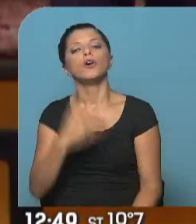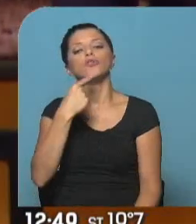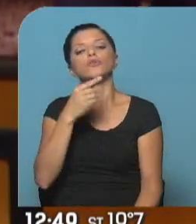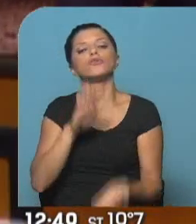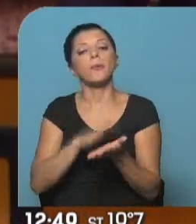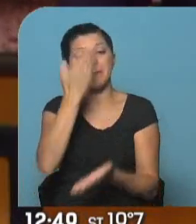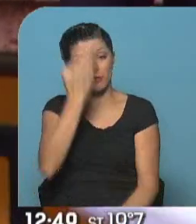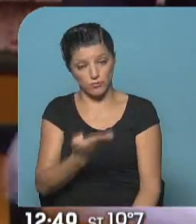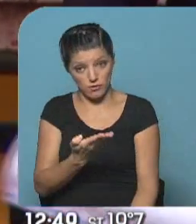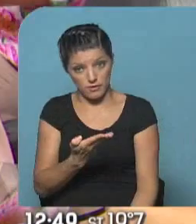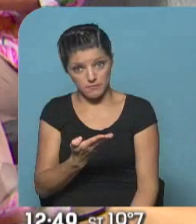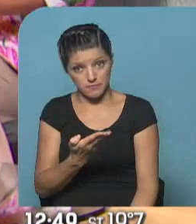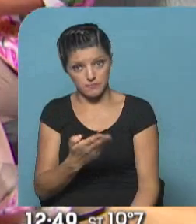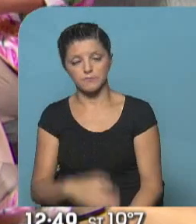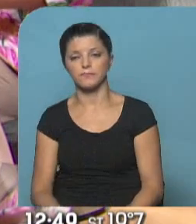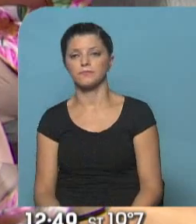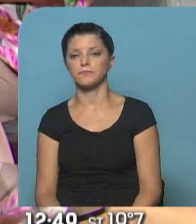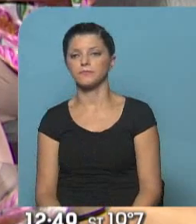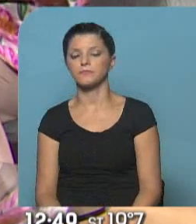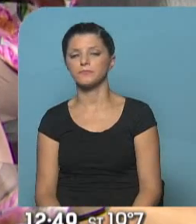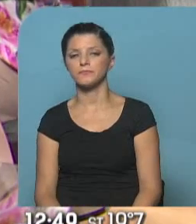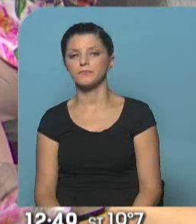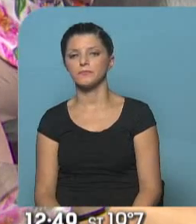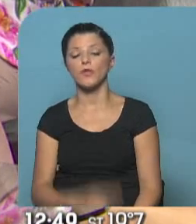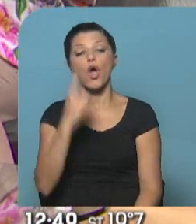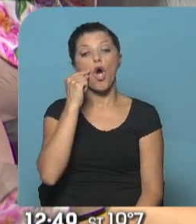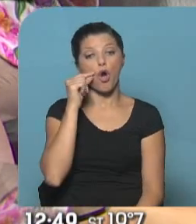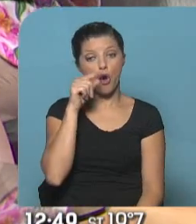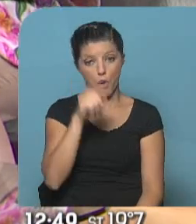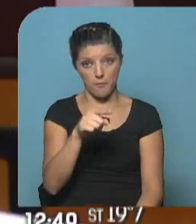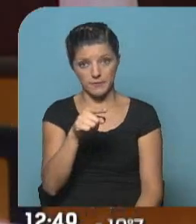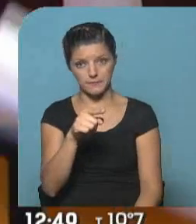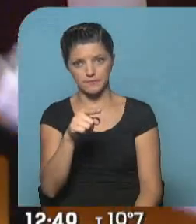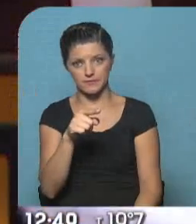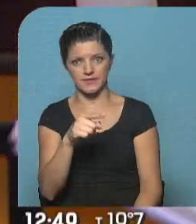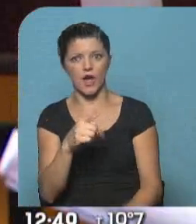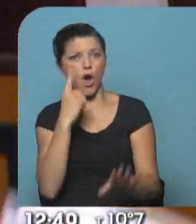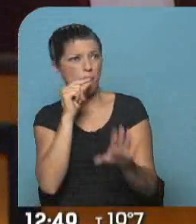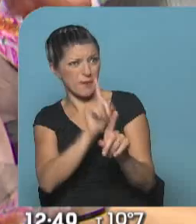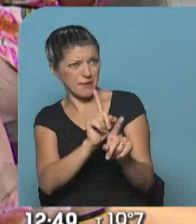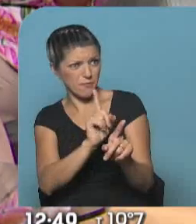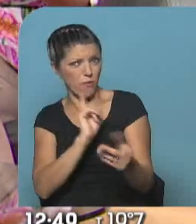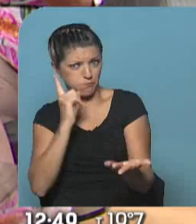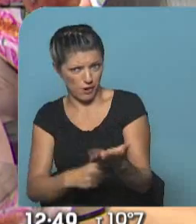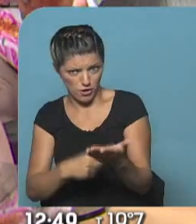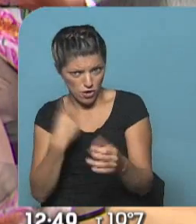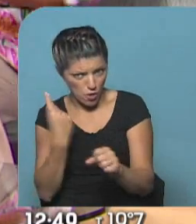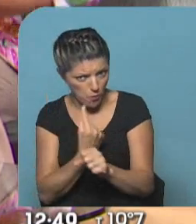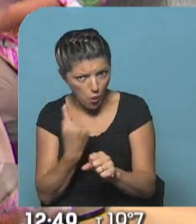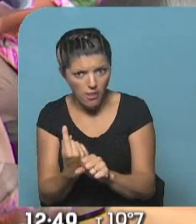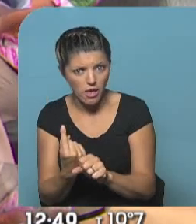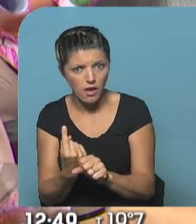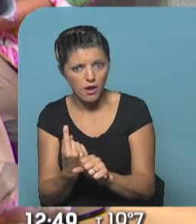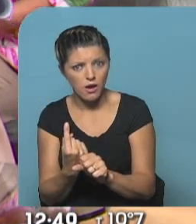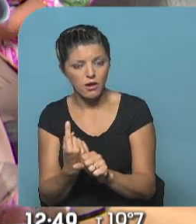porque algo que estaba leyendo y me gustaría que me explicaras es que la decisión no la puede tomar el propio Schulz, sino que en realidad da a votar